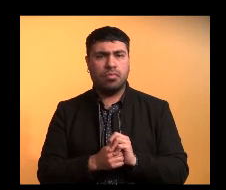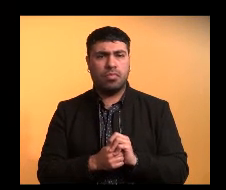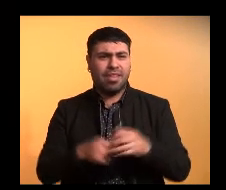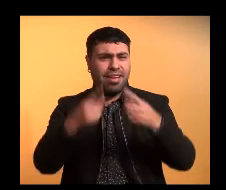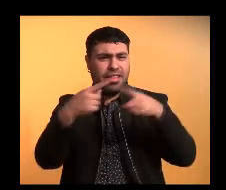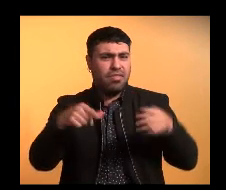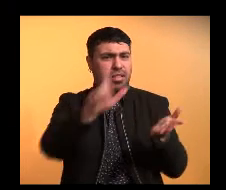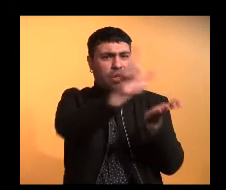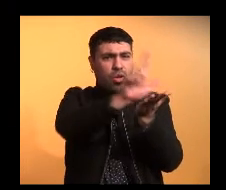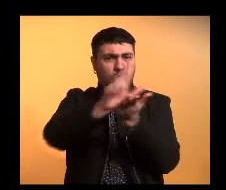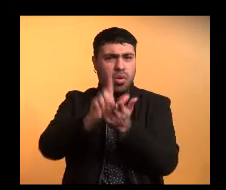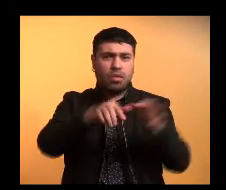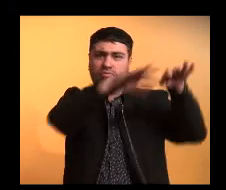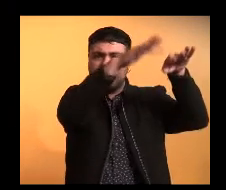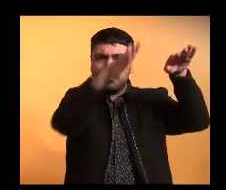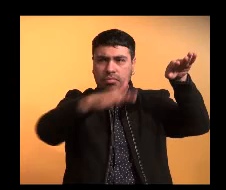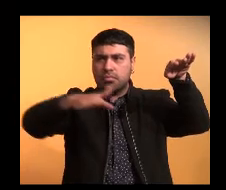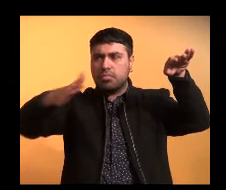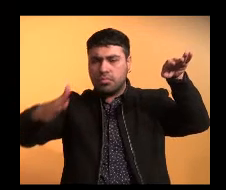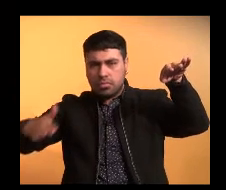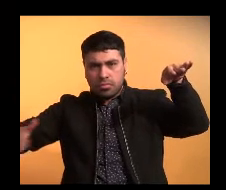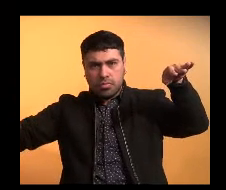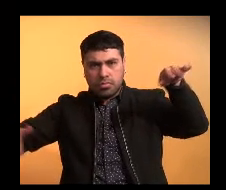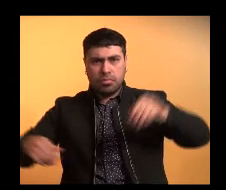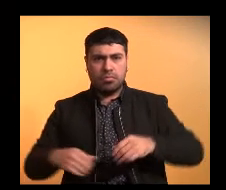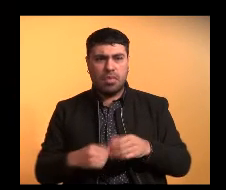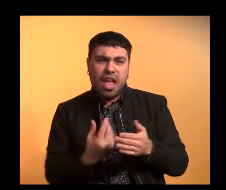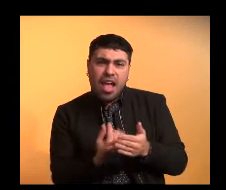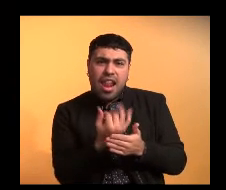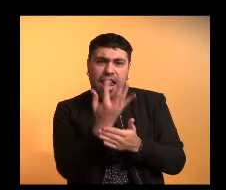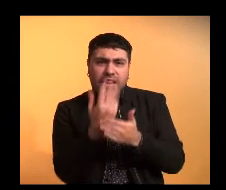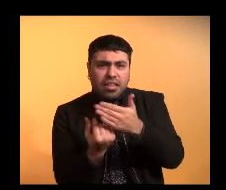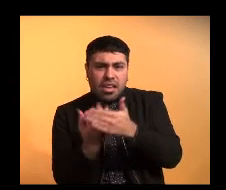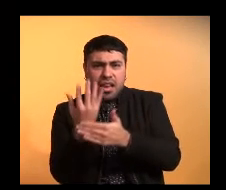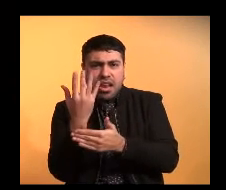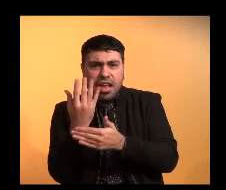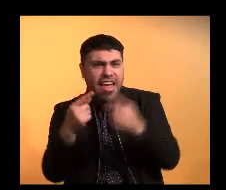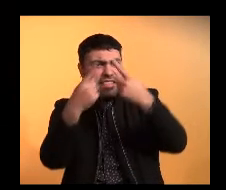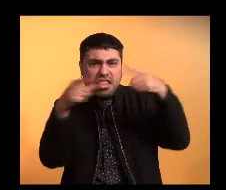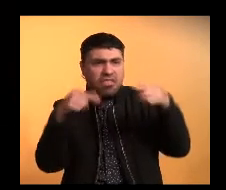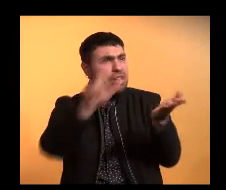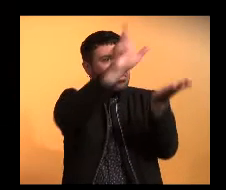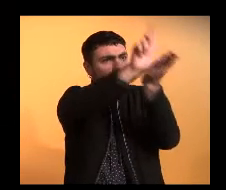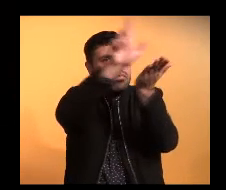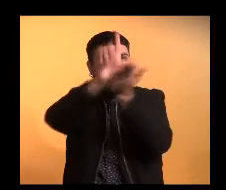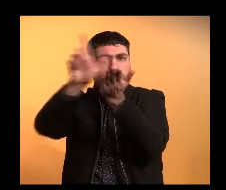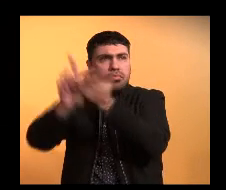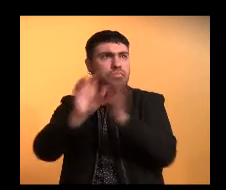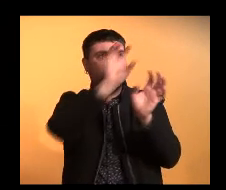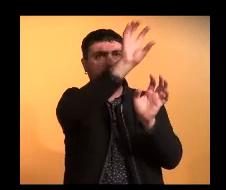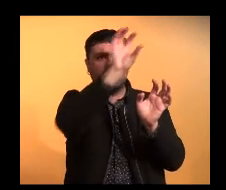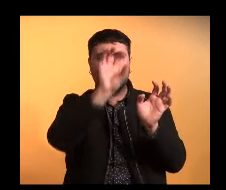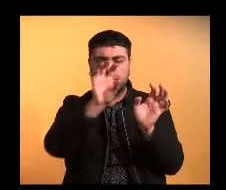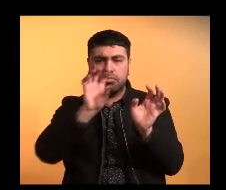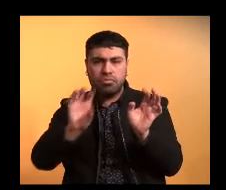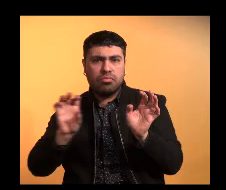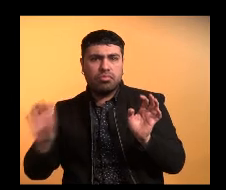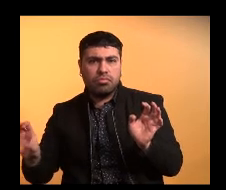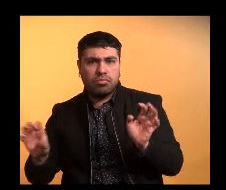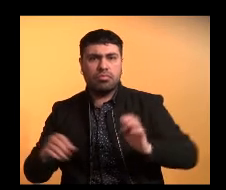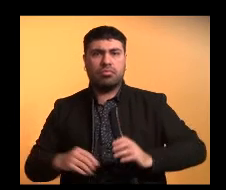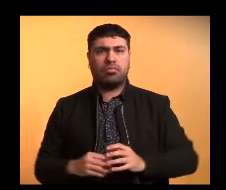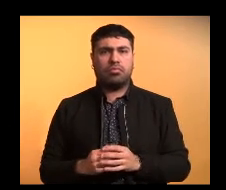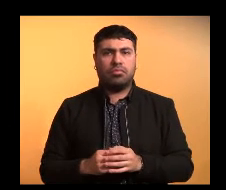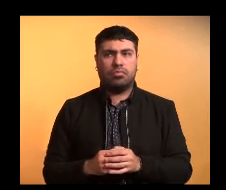en este dibujo, las algas están en diferentes zonas, ¿ya? Y son distintas las especies que están en las diferentes